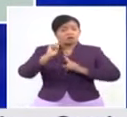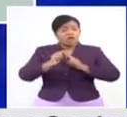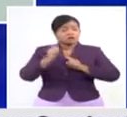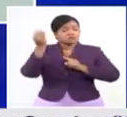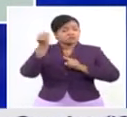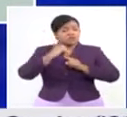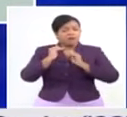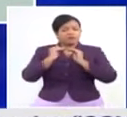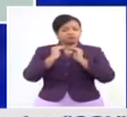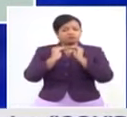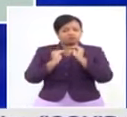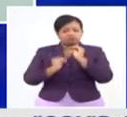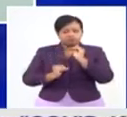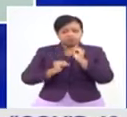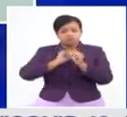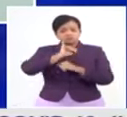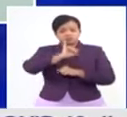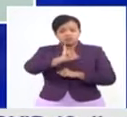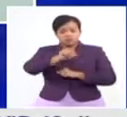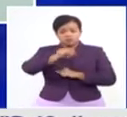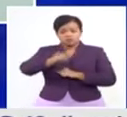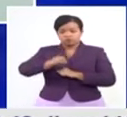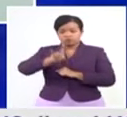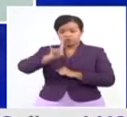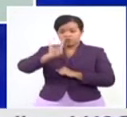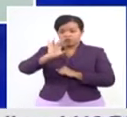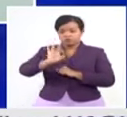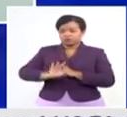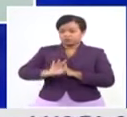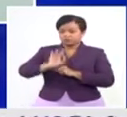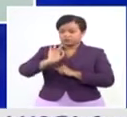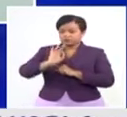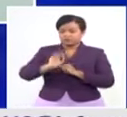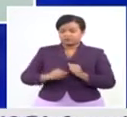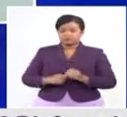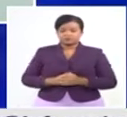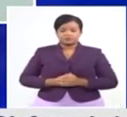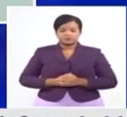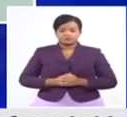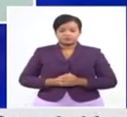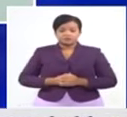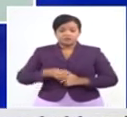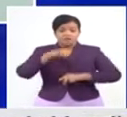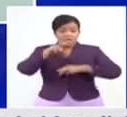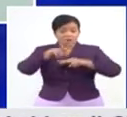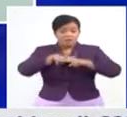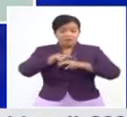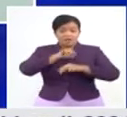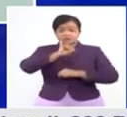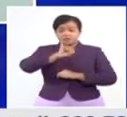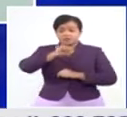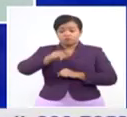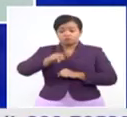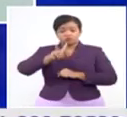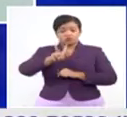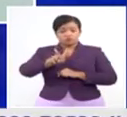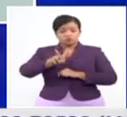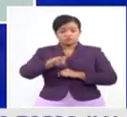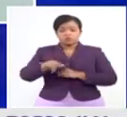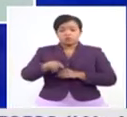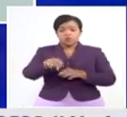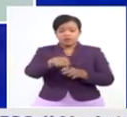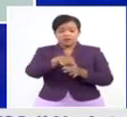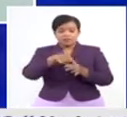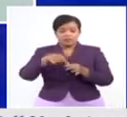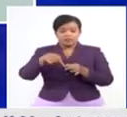el 6,9% resulta positivo, La Habana el 6,2% y el municipio especial Isla de la